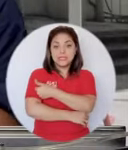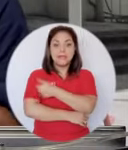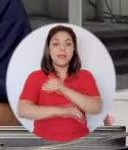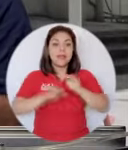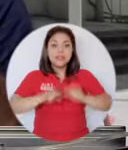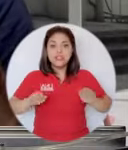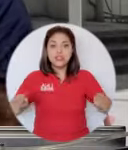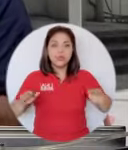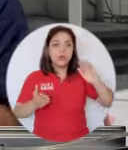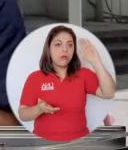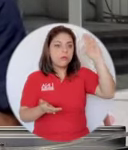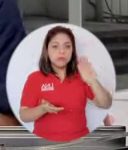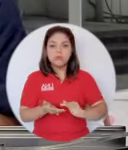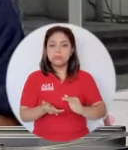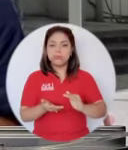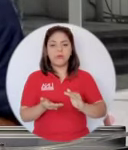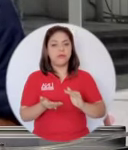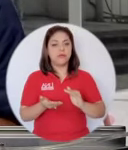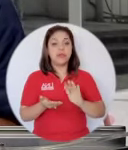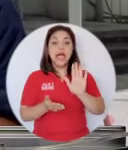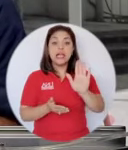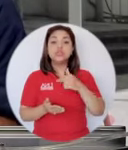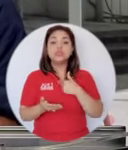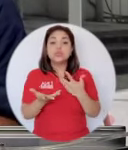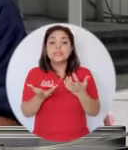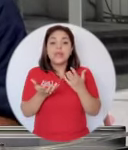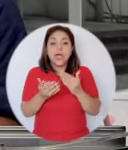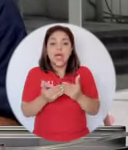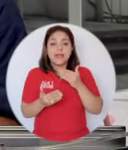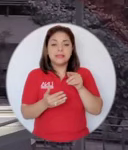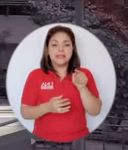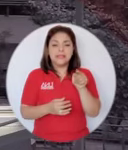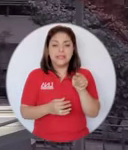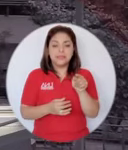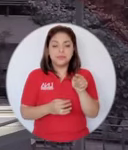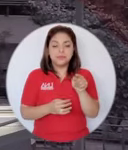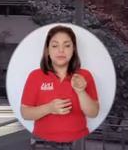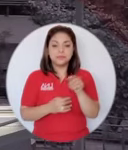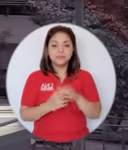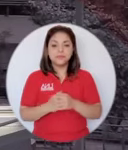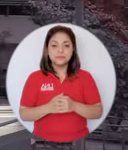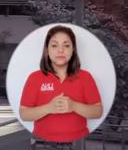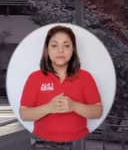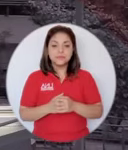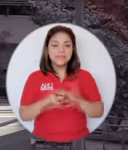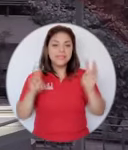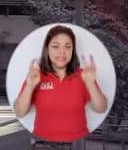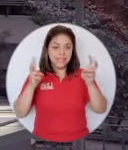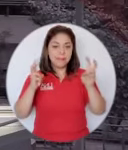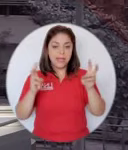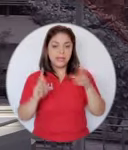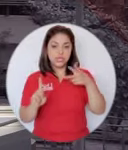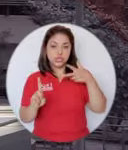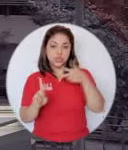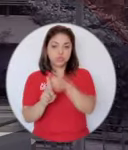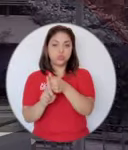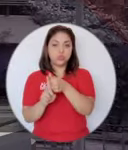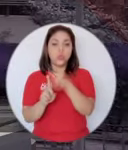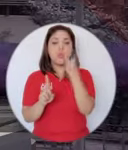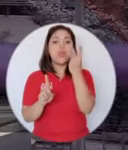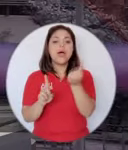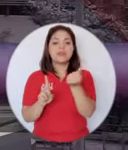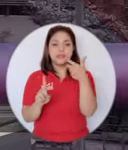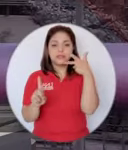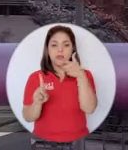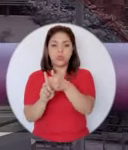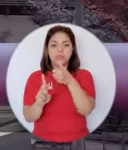dosis pediátricas, que es la parte más triste, ¿verdad? Antes de hablar de la dosis pediátrica, que quiero dedicarle un momentito a eso, Juan José, el